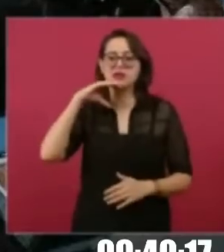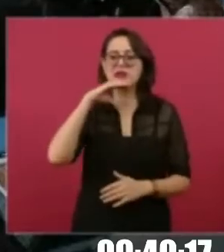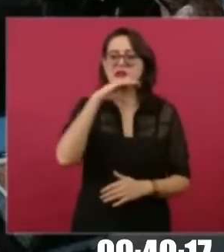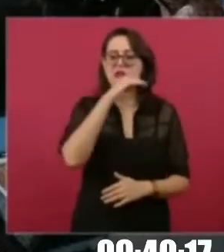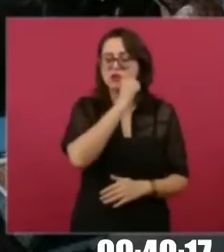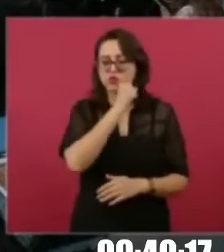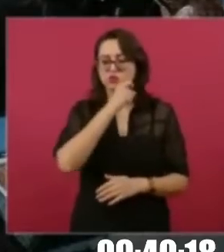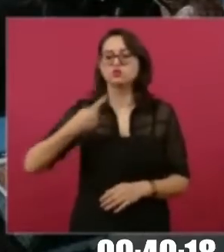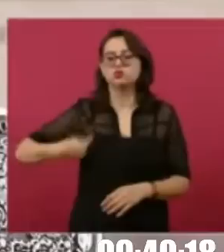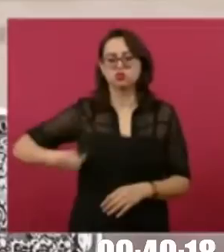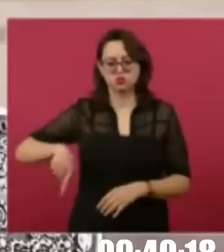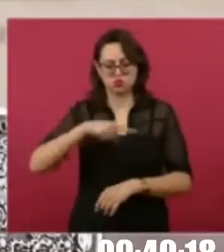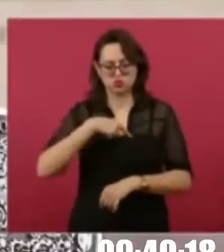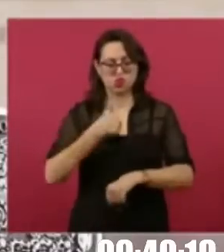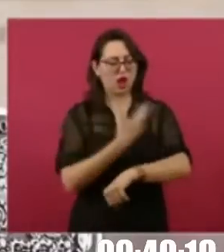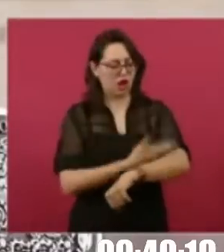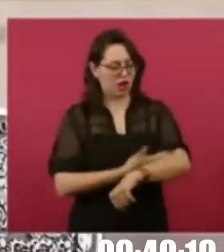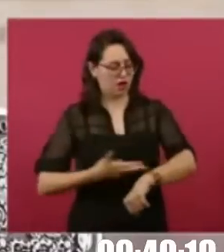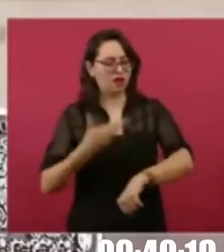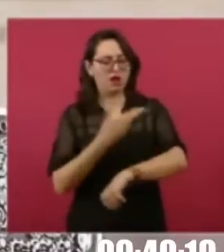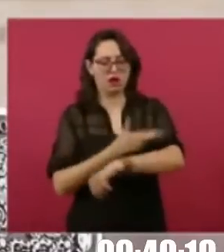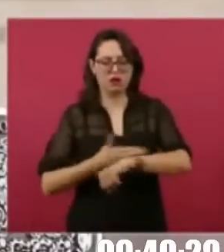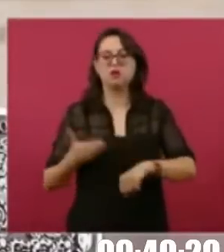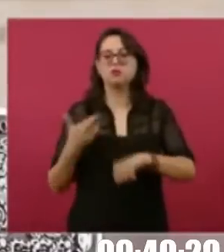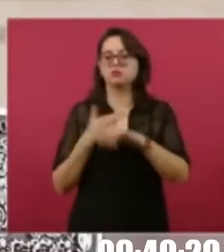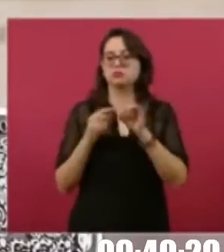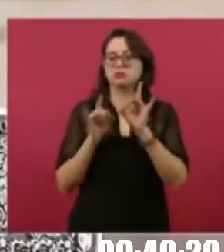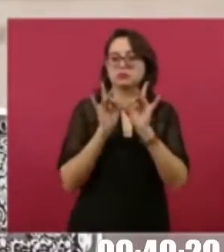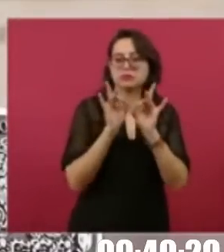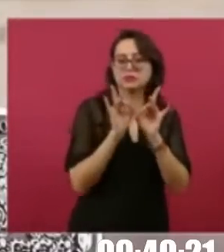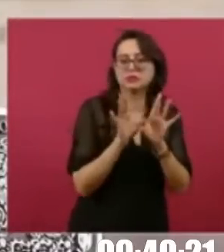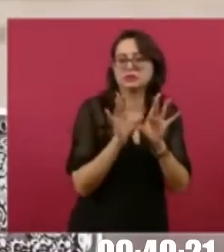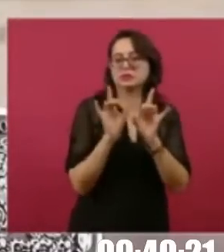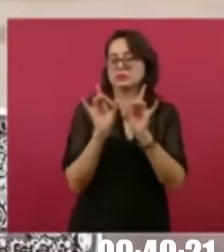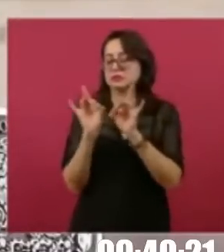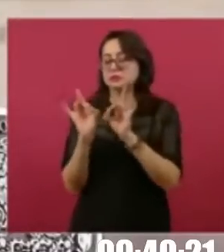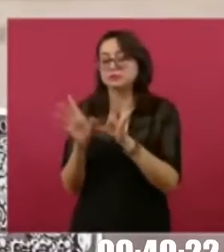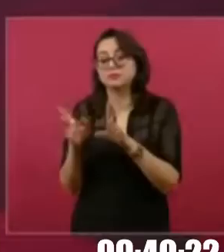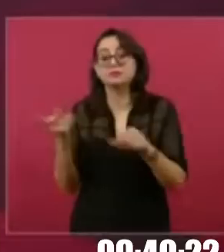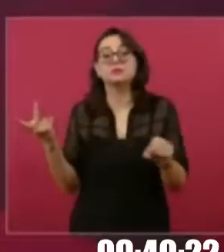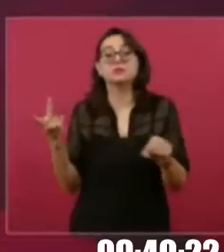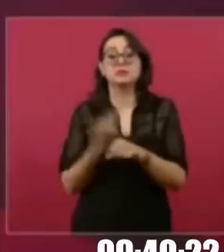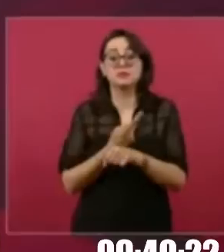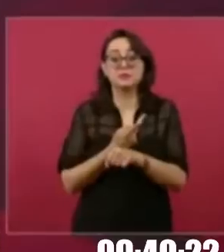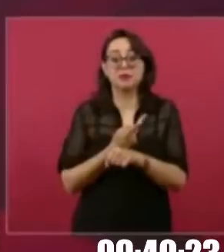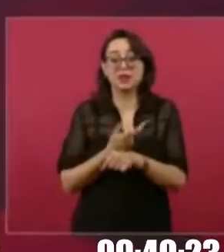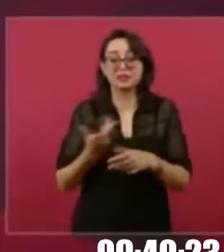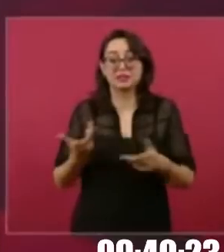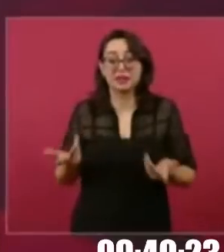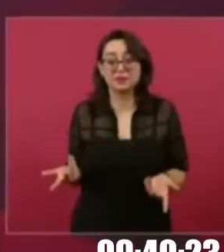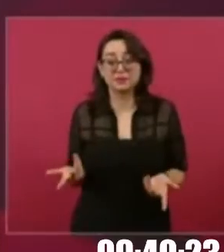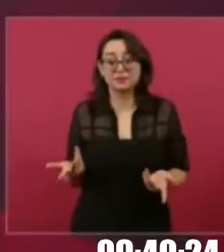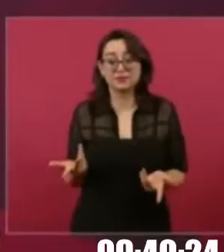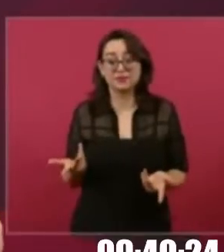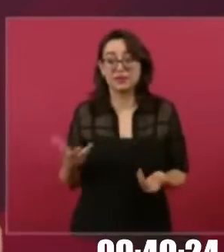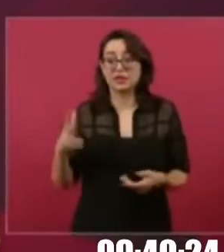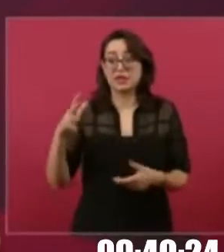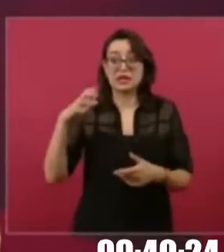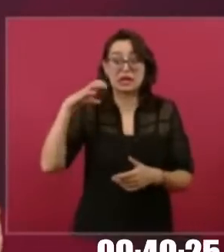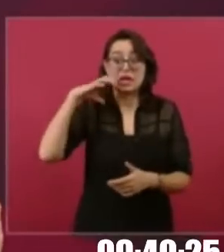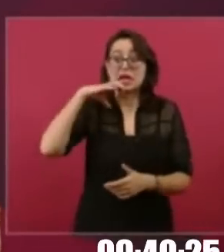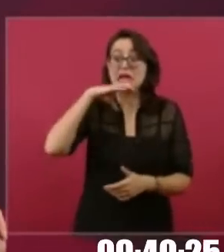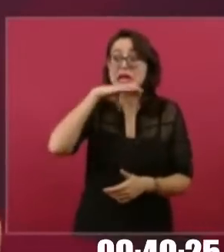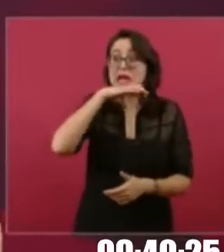embargo en nuestro estado si no hace muchísimo calor no llueve entonces